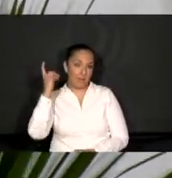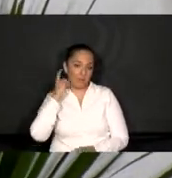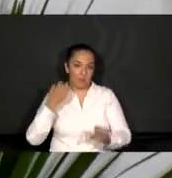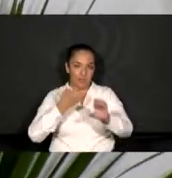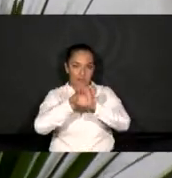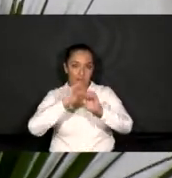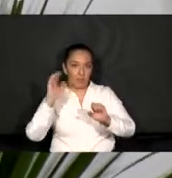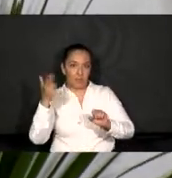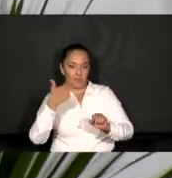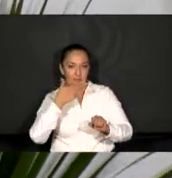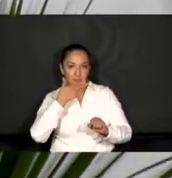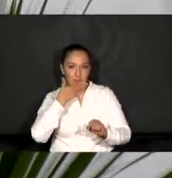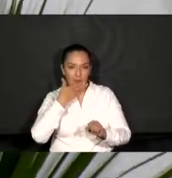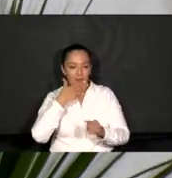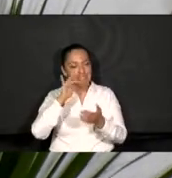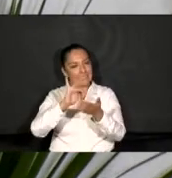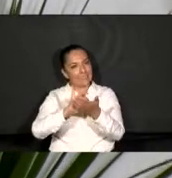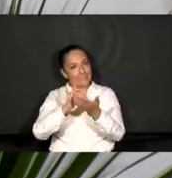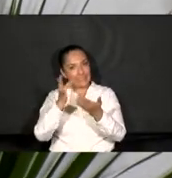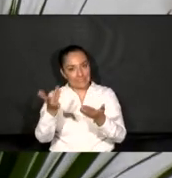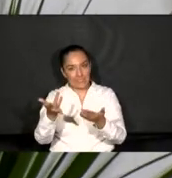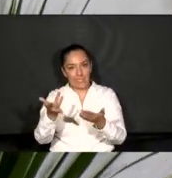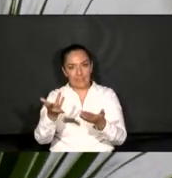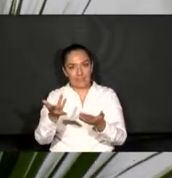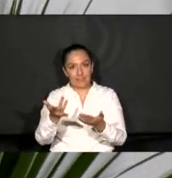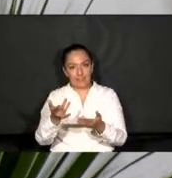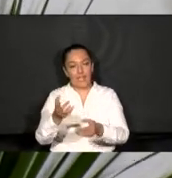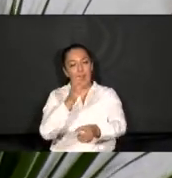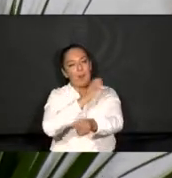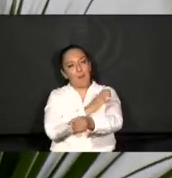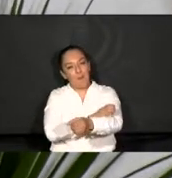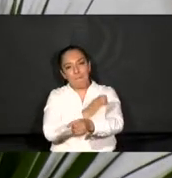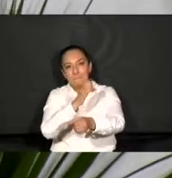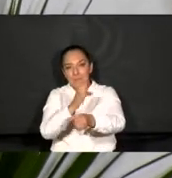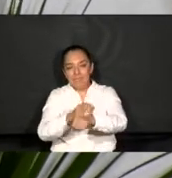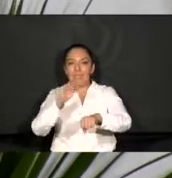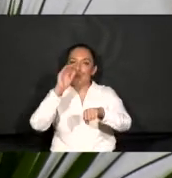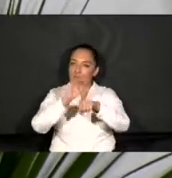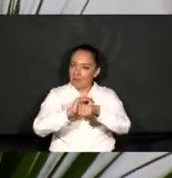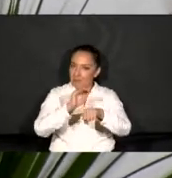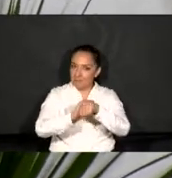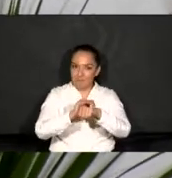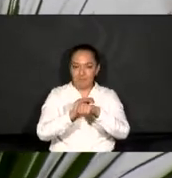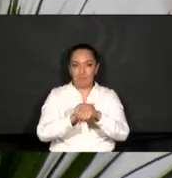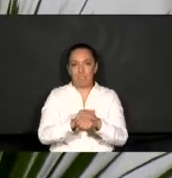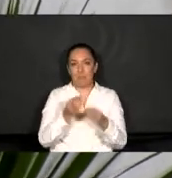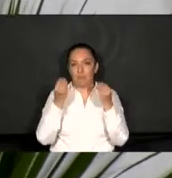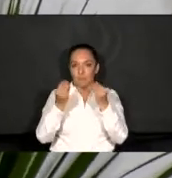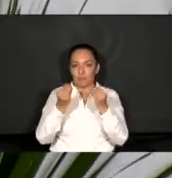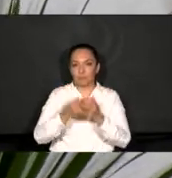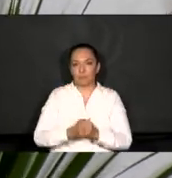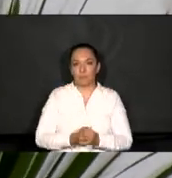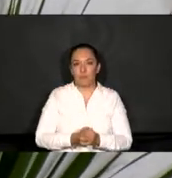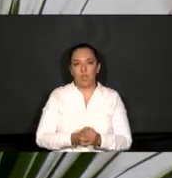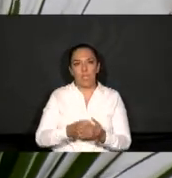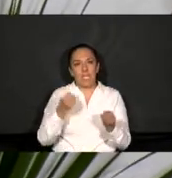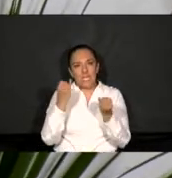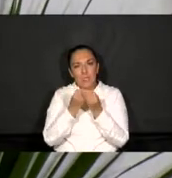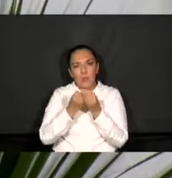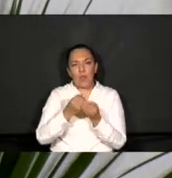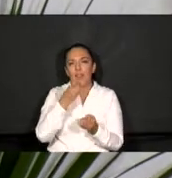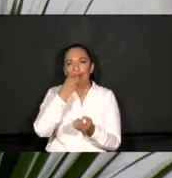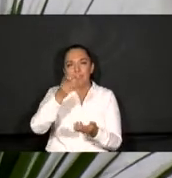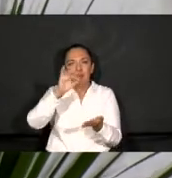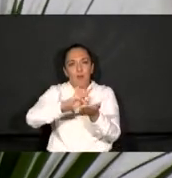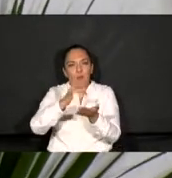Humberto Vázquez Robles. Gracias, querido compañero y amigo de muchas batallas. Del mismo modo, agradezco la presencia